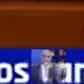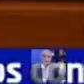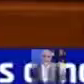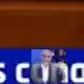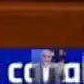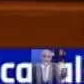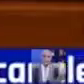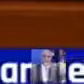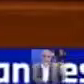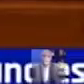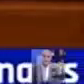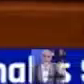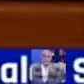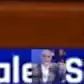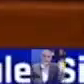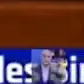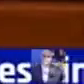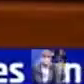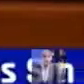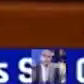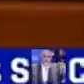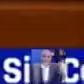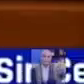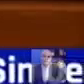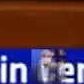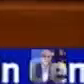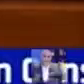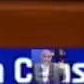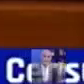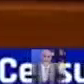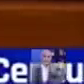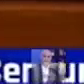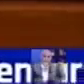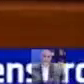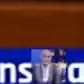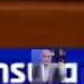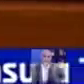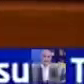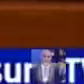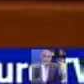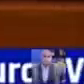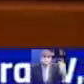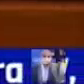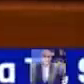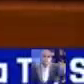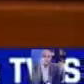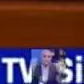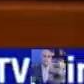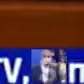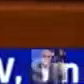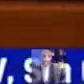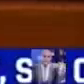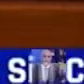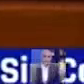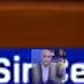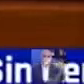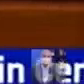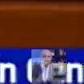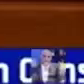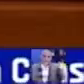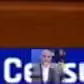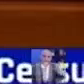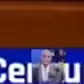Libres, tomándose café con Enrique Krause, tomándose café con su amigo del alma,